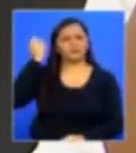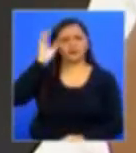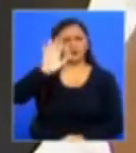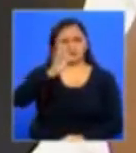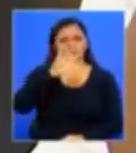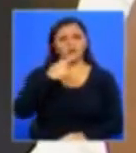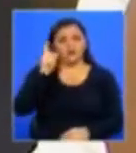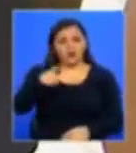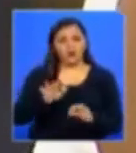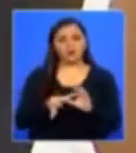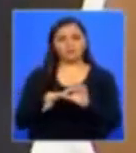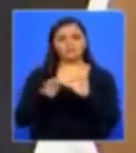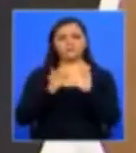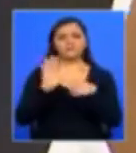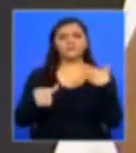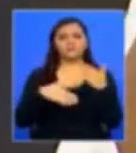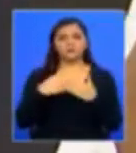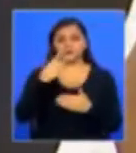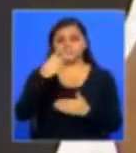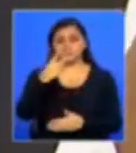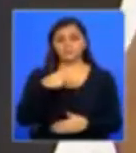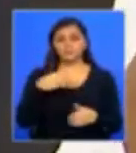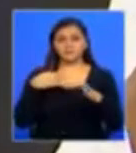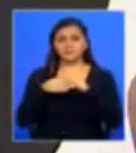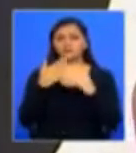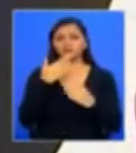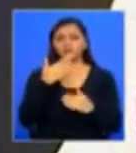que arreglarlo. Se cobra un peaje al entrar a la ciudad.